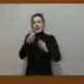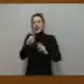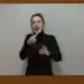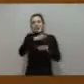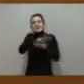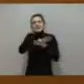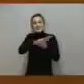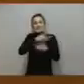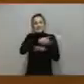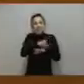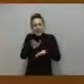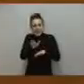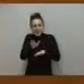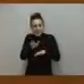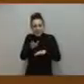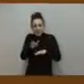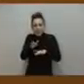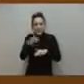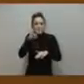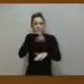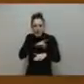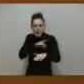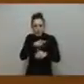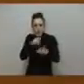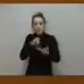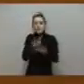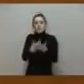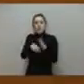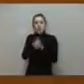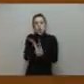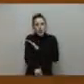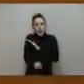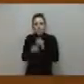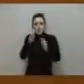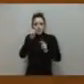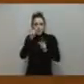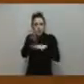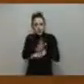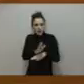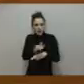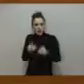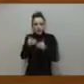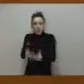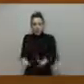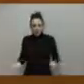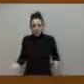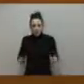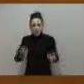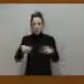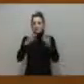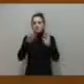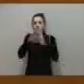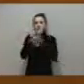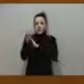una PNL presentada sobre turismo. ¿Qué quería decir en ese sentido? Que ya no podremos decir nada